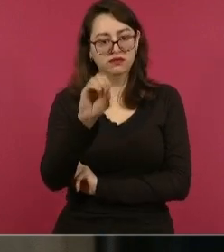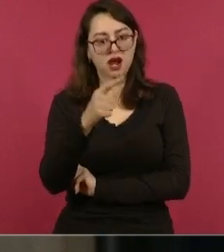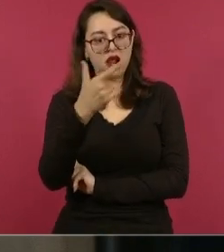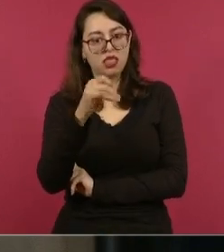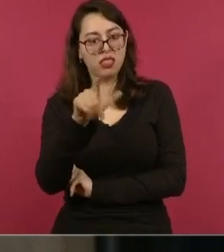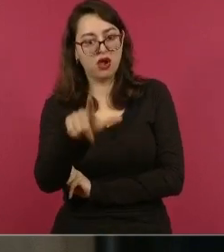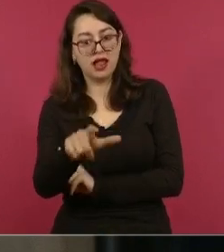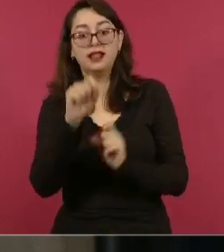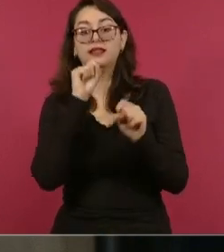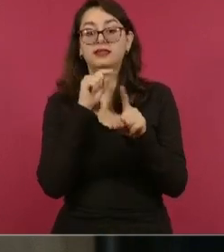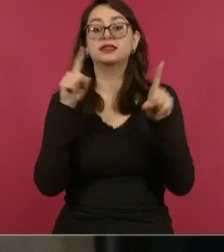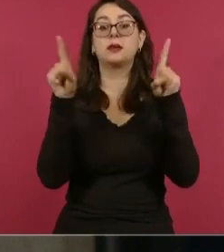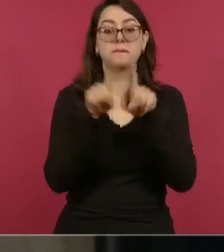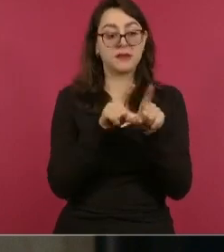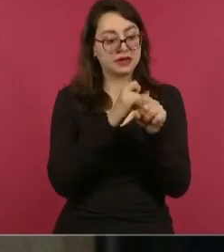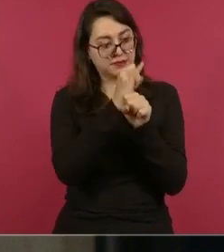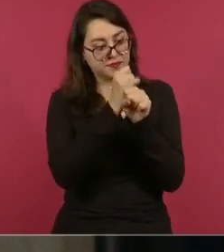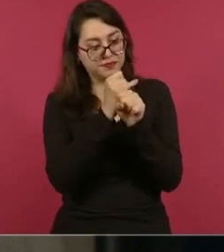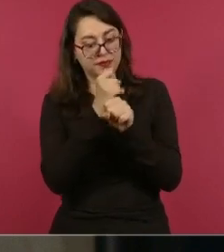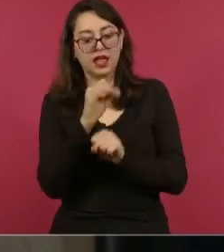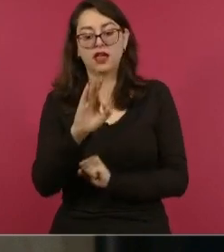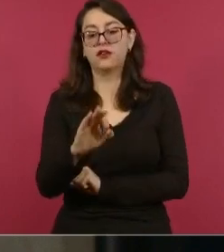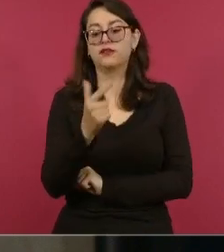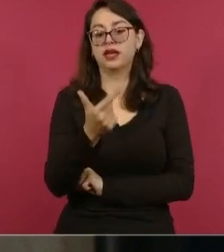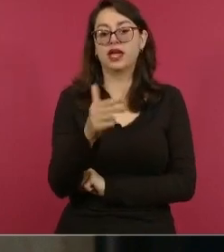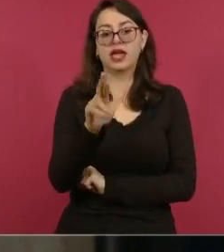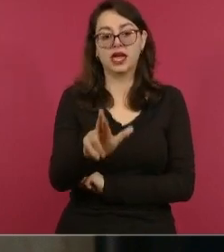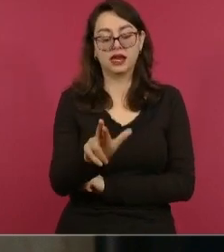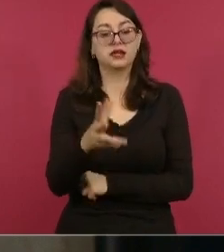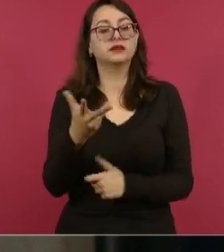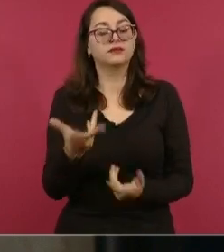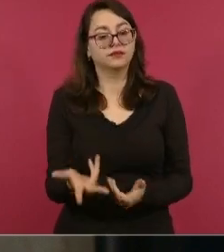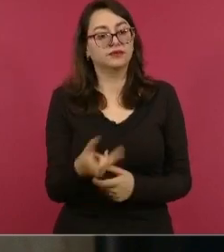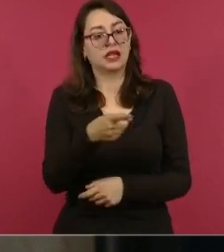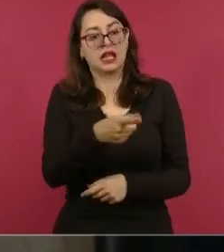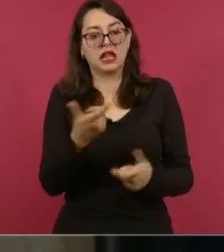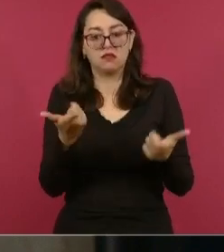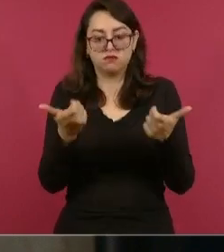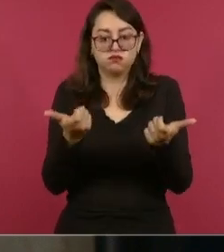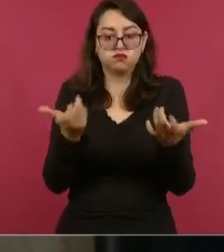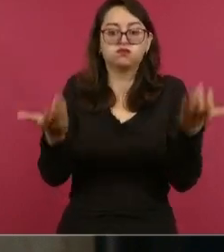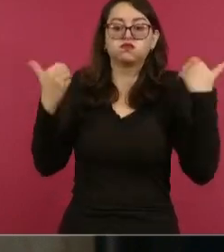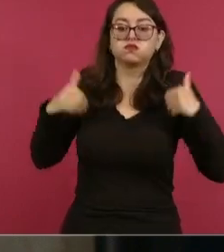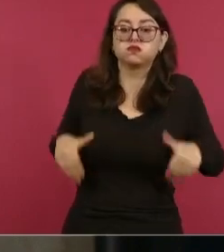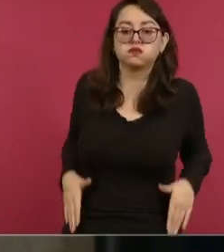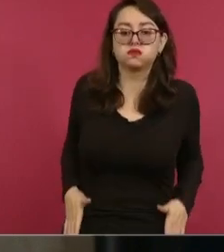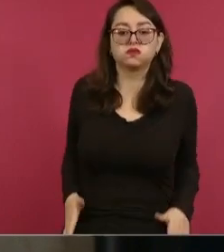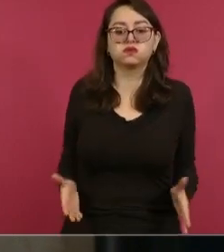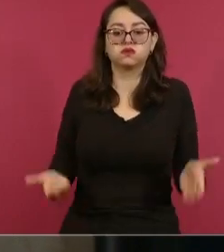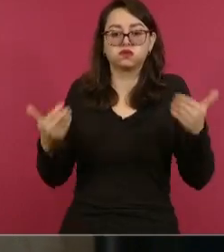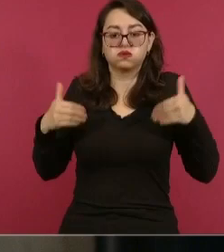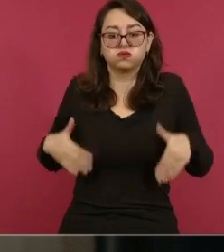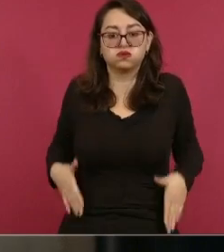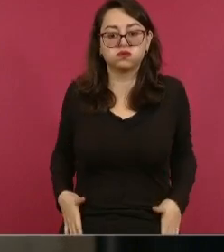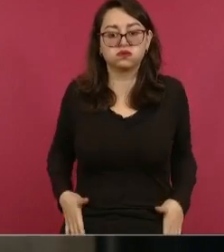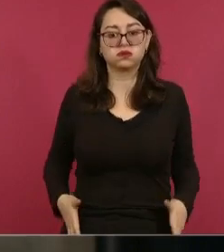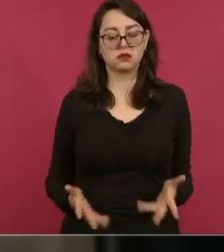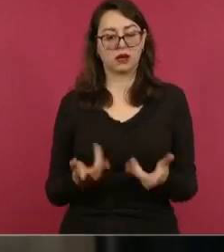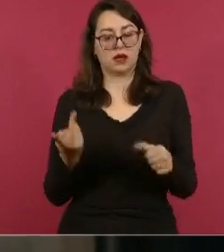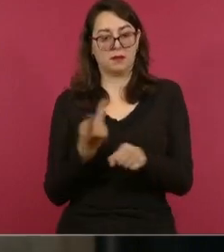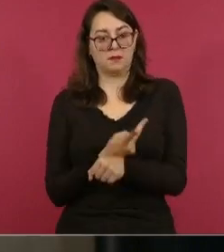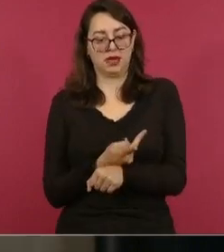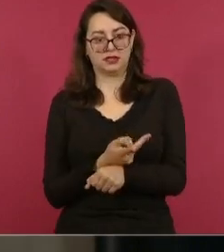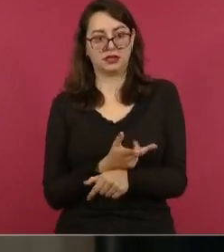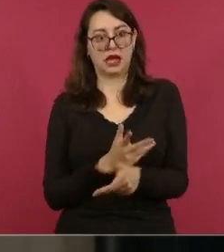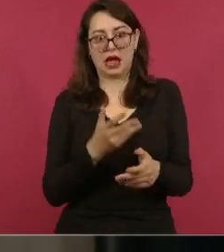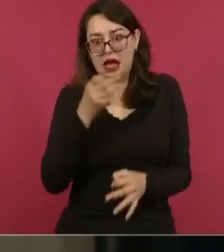abierta una carpeta de investigación en la FGR por enriquecimiento ilícito. Quisiéramos saber el estatus de